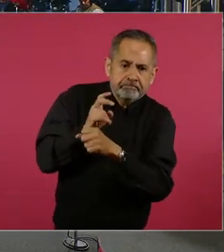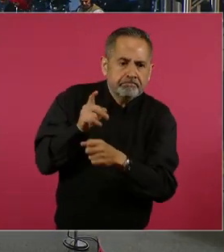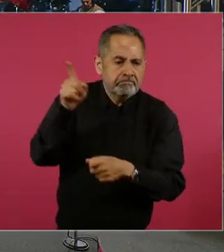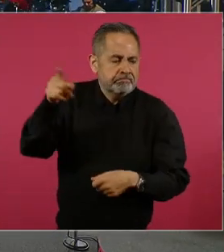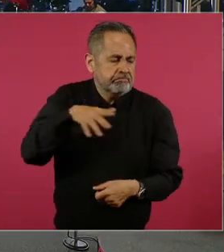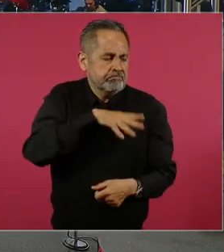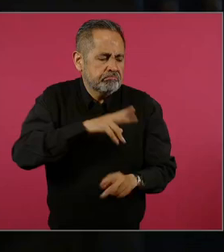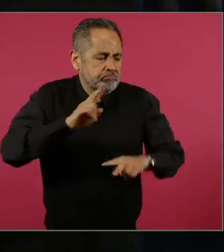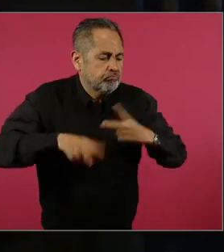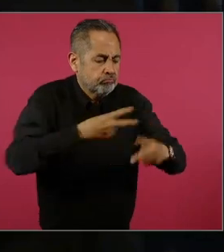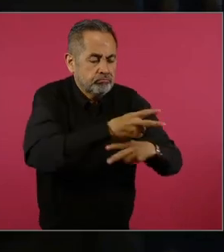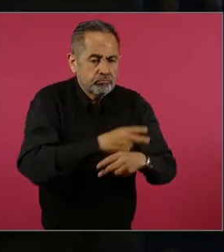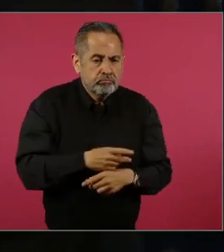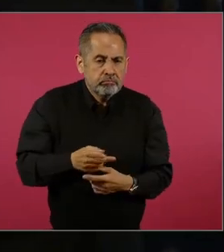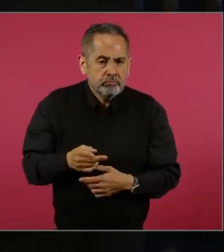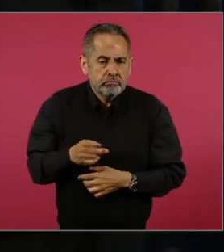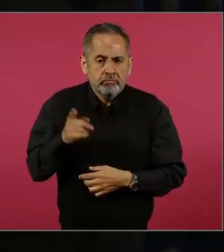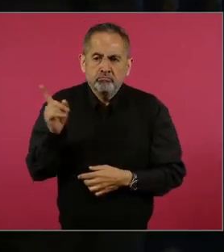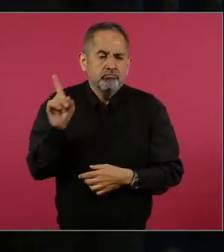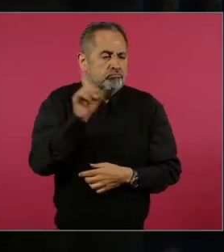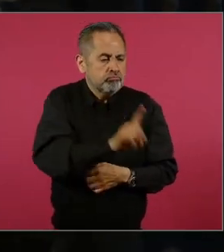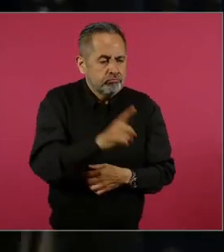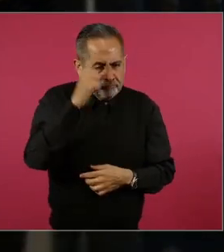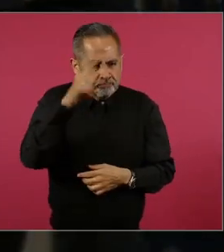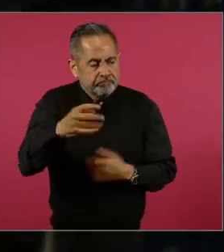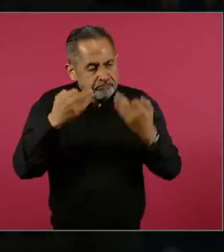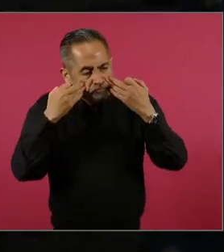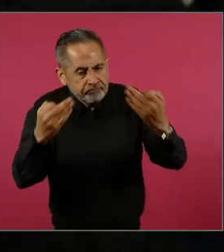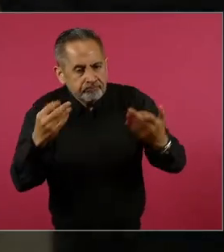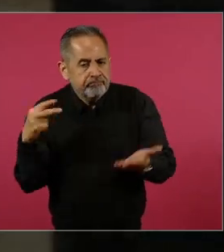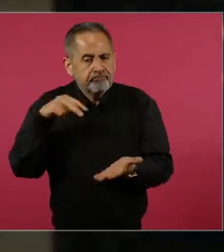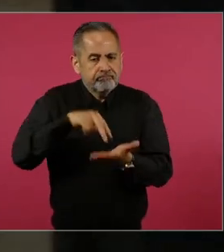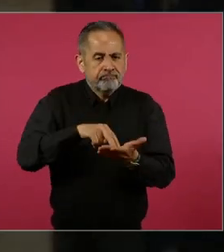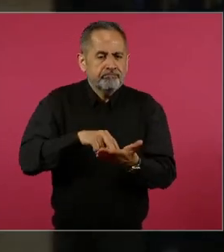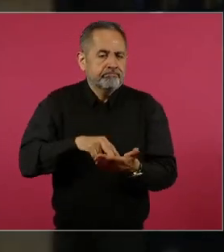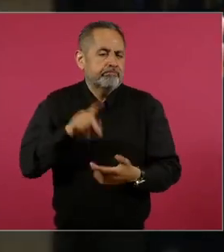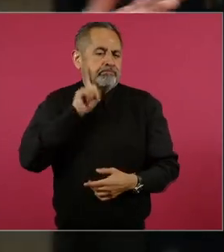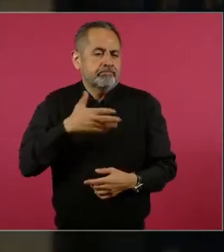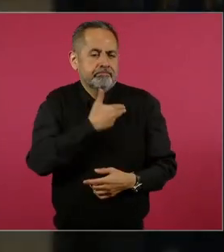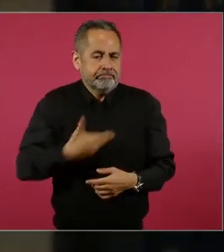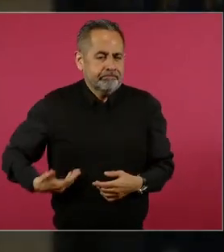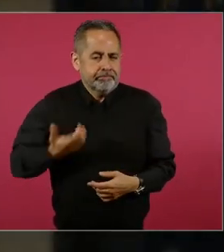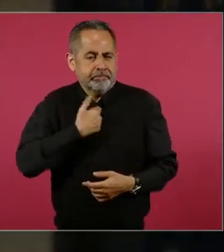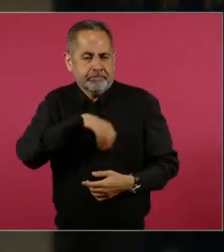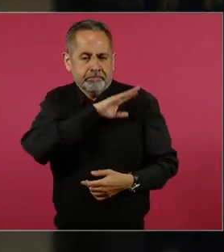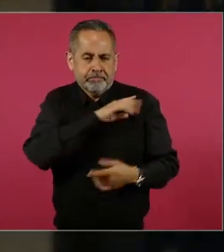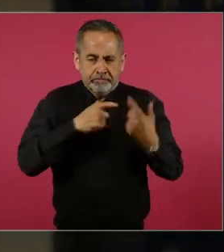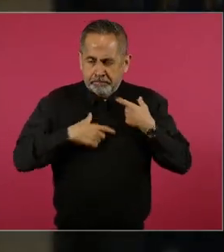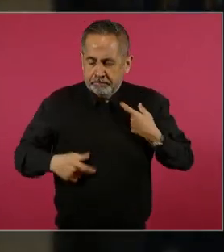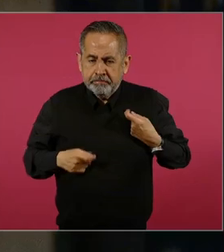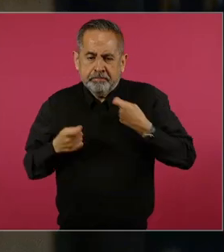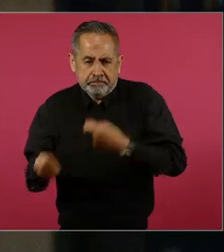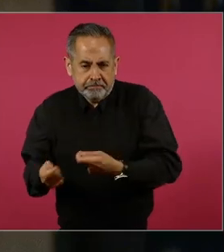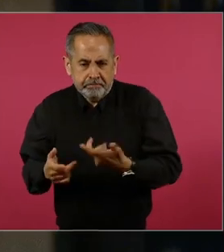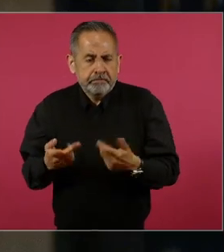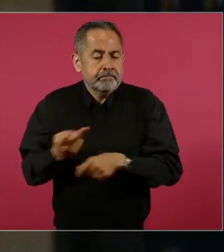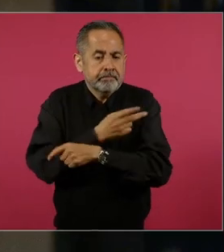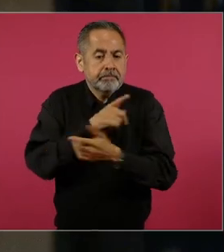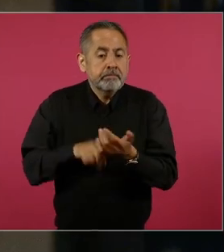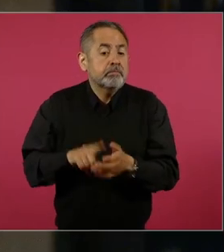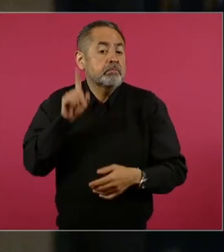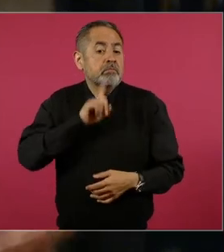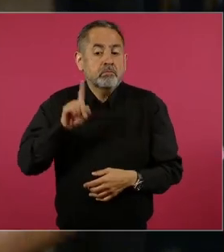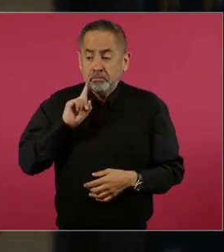de no mandar enviados a la toma de posesión de la presidenta electa, Claudia Sheinbaum. Ya la presidenta electa emitió un